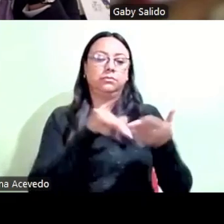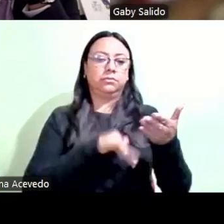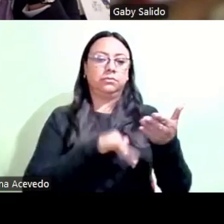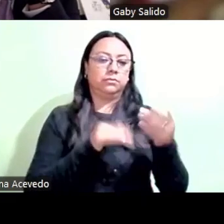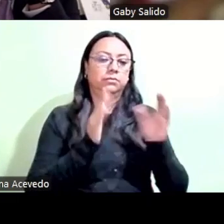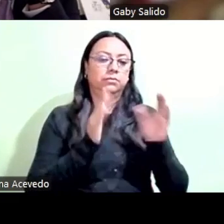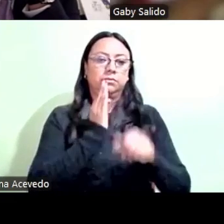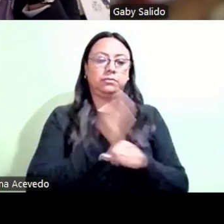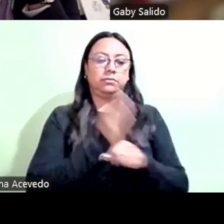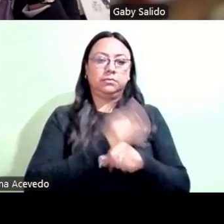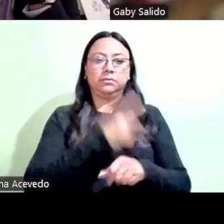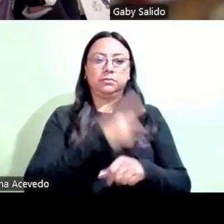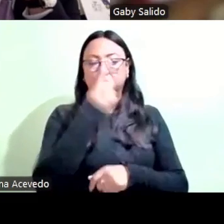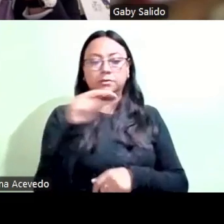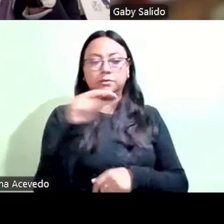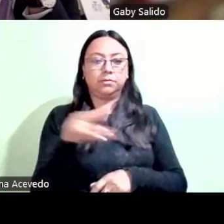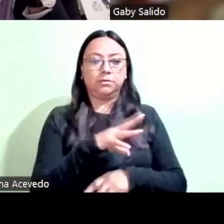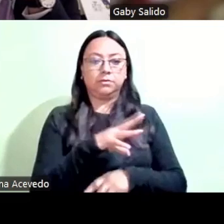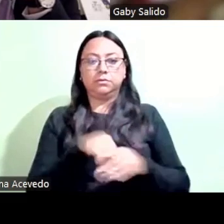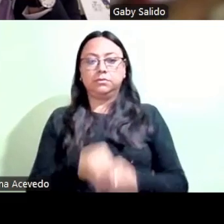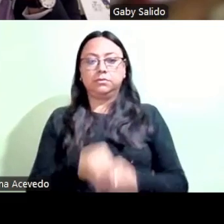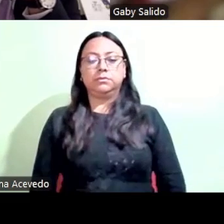manifestarlo mencionando su nombre.